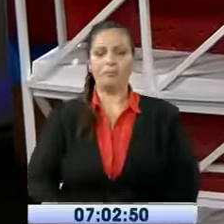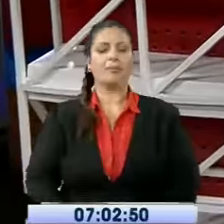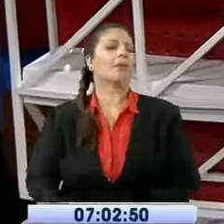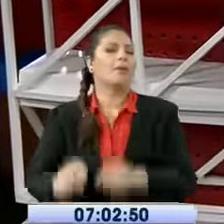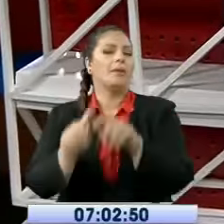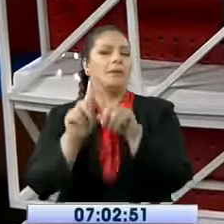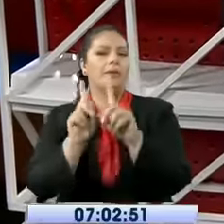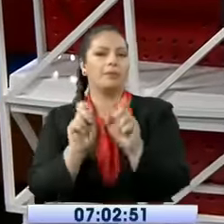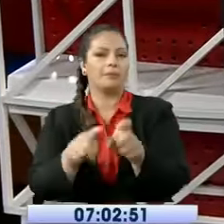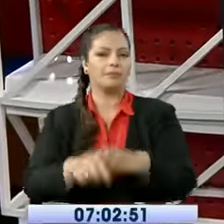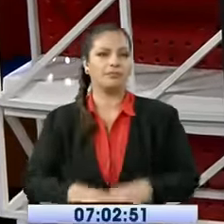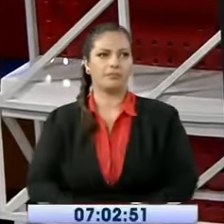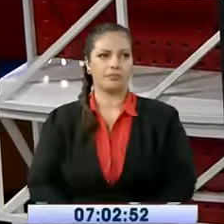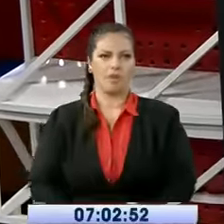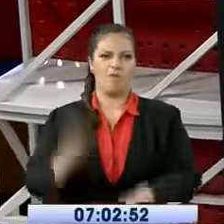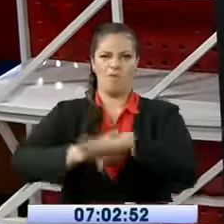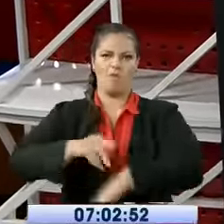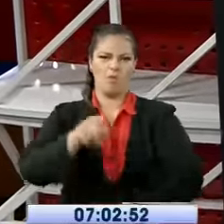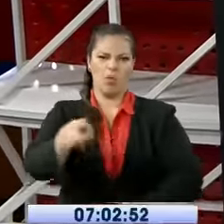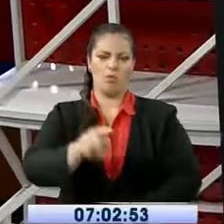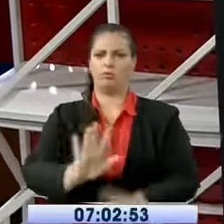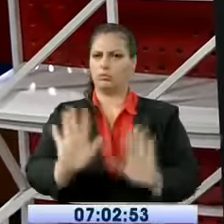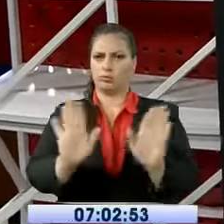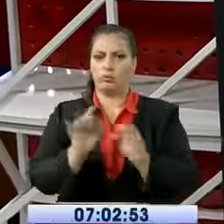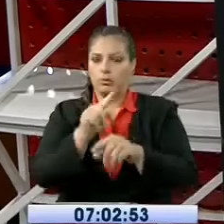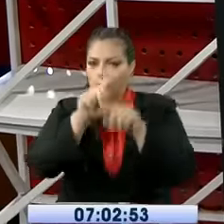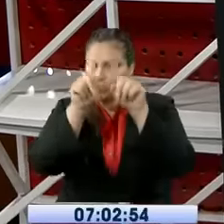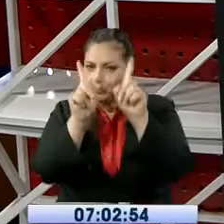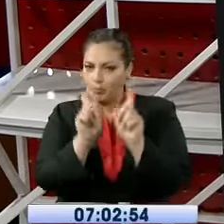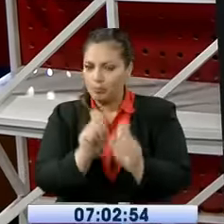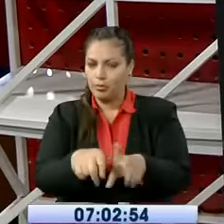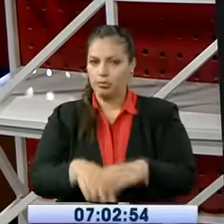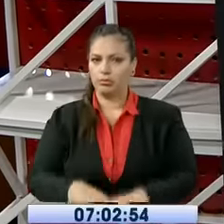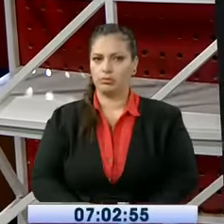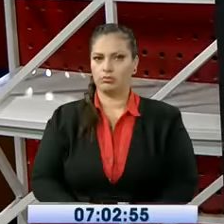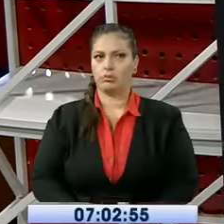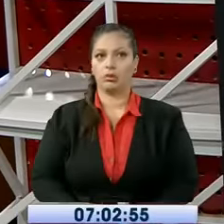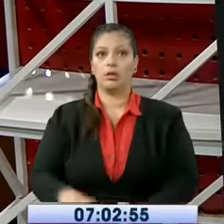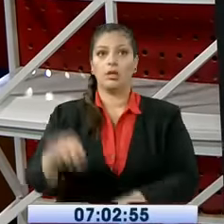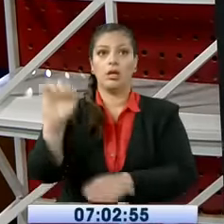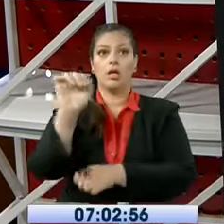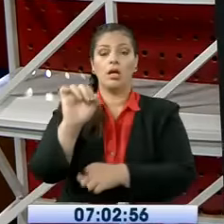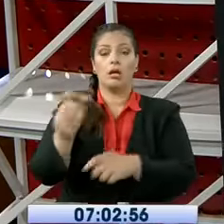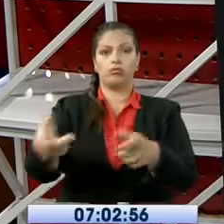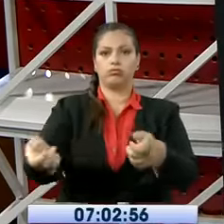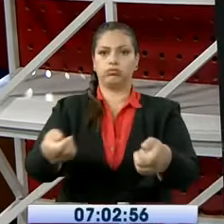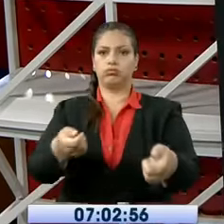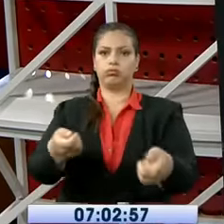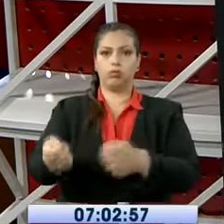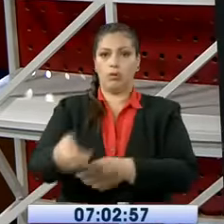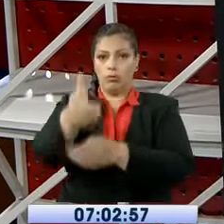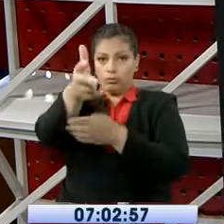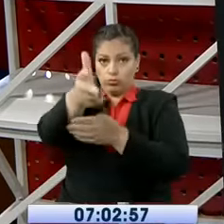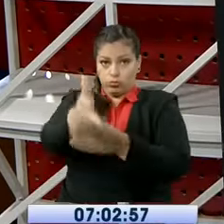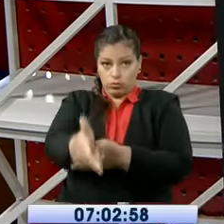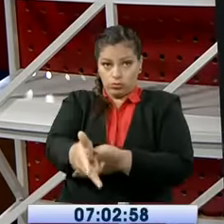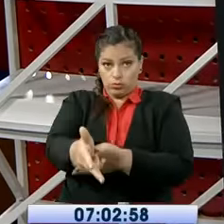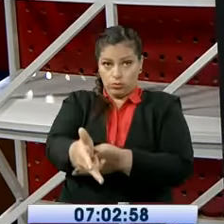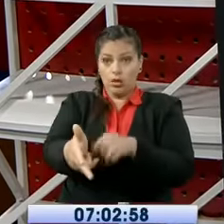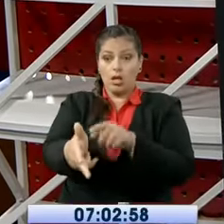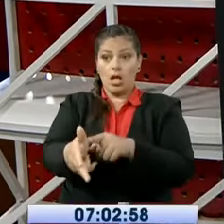pregunto. Con esto no estoy acusando a nadie de nada. ¿El camión estaba estacionado con las luces reglamentarias?